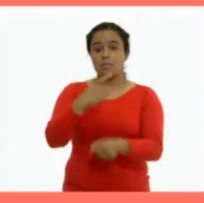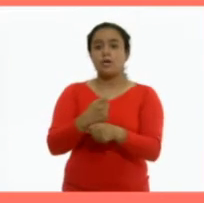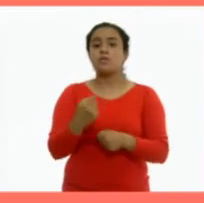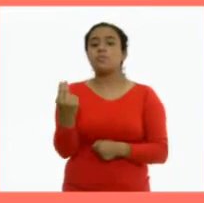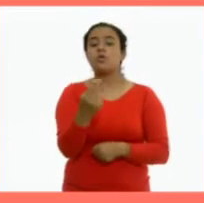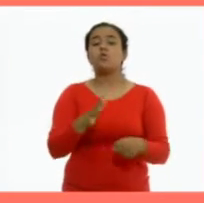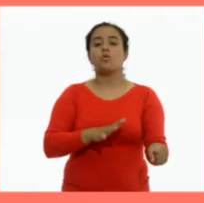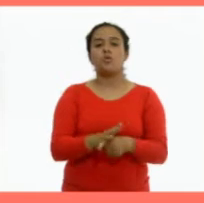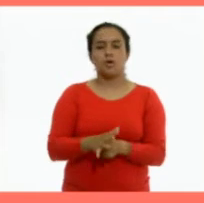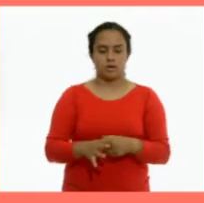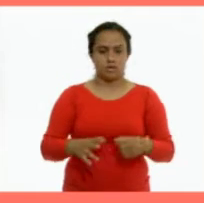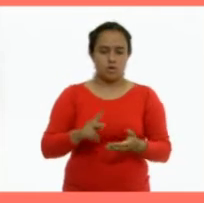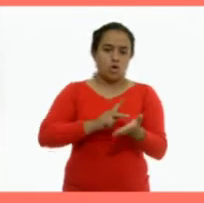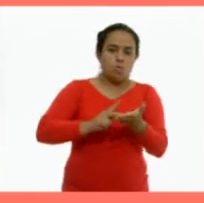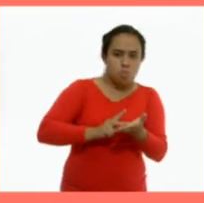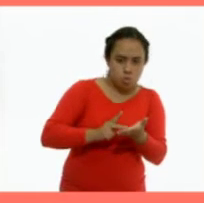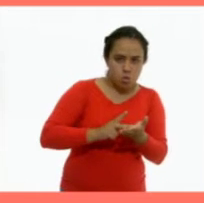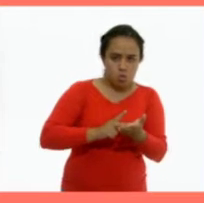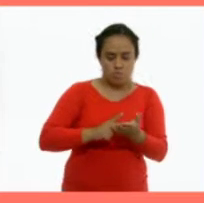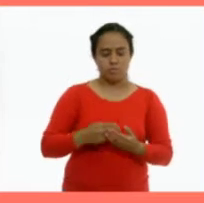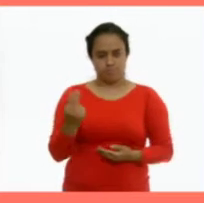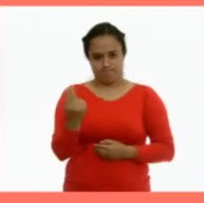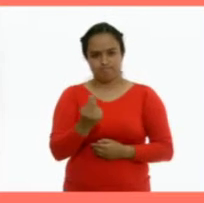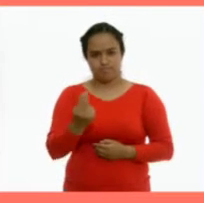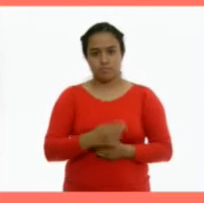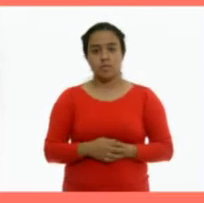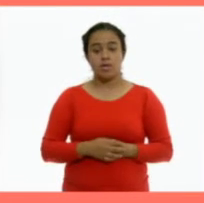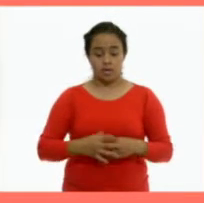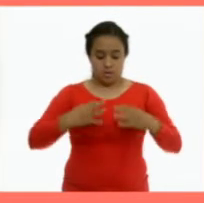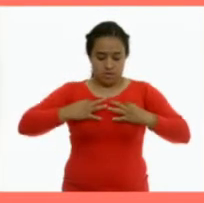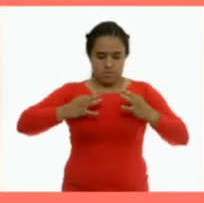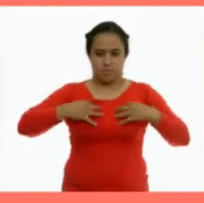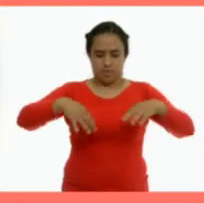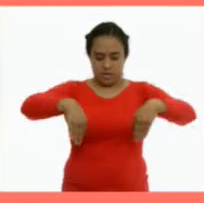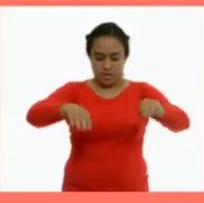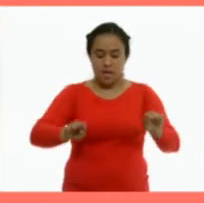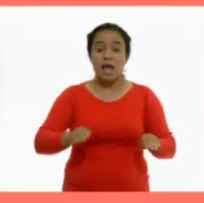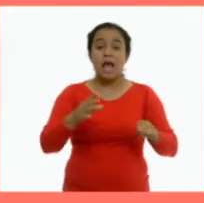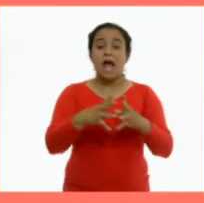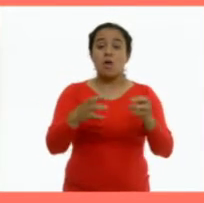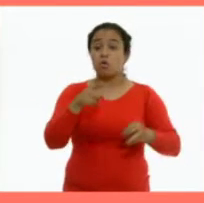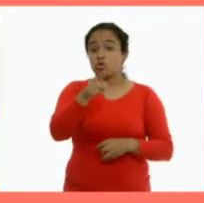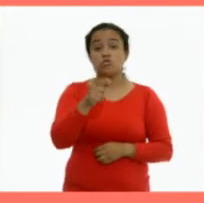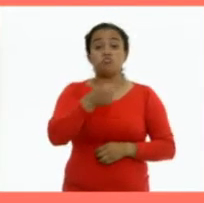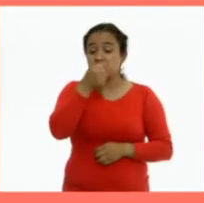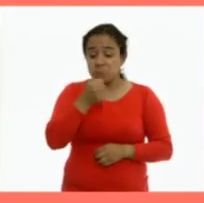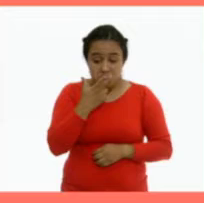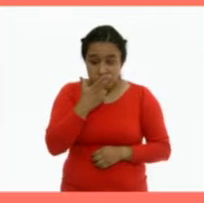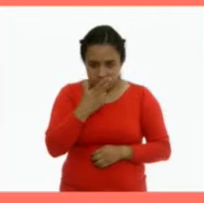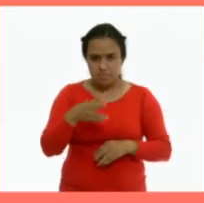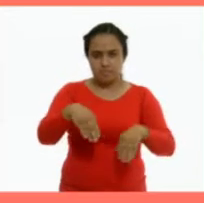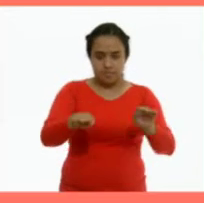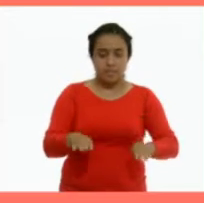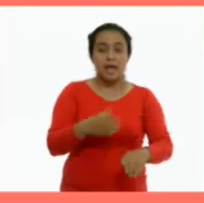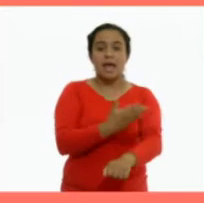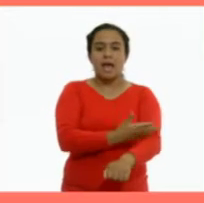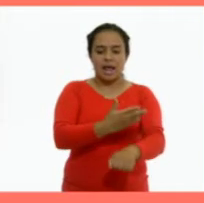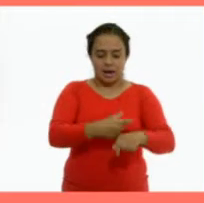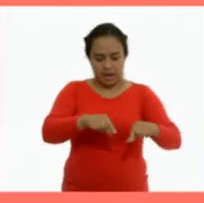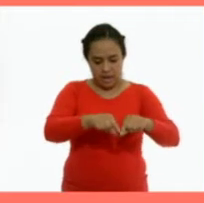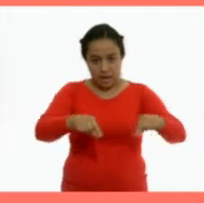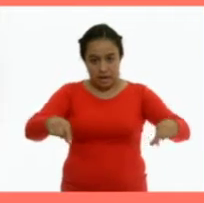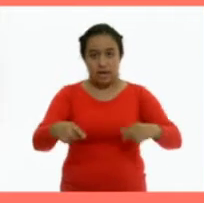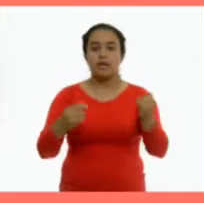Necesitarás un plumón o una pluma, una playera de algodón que ya no uses, una regla